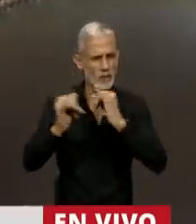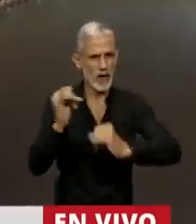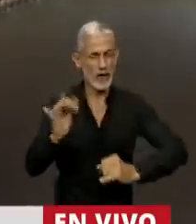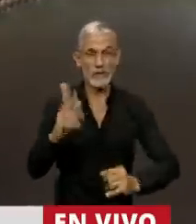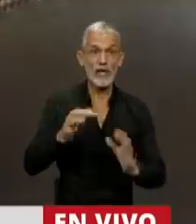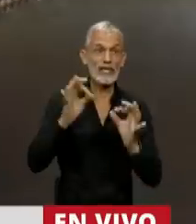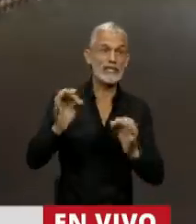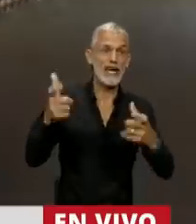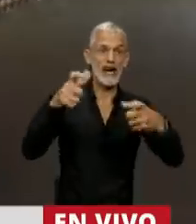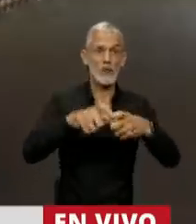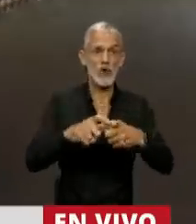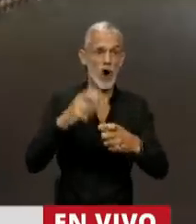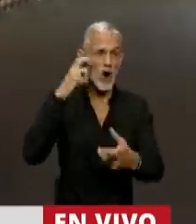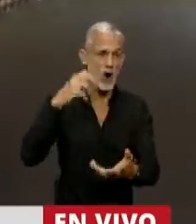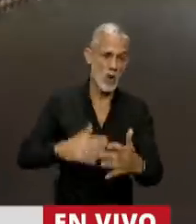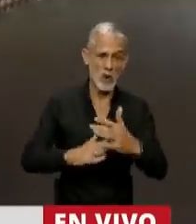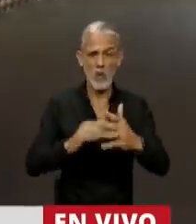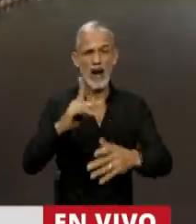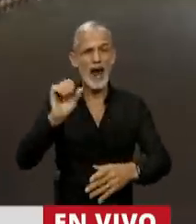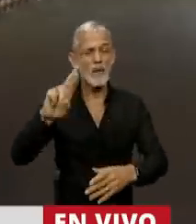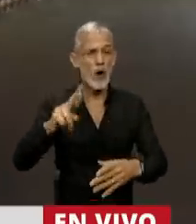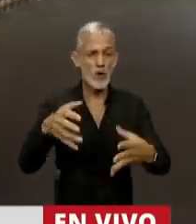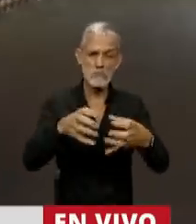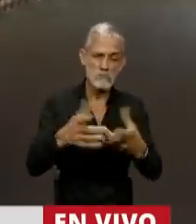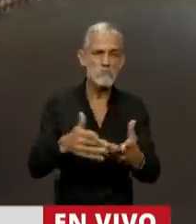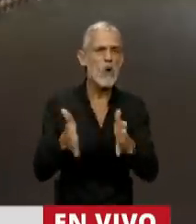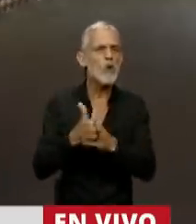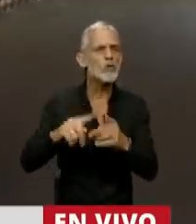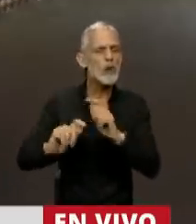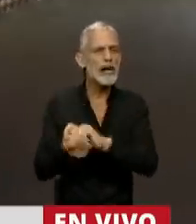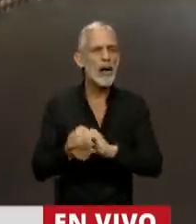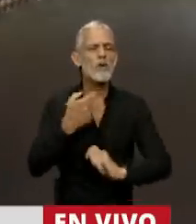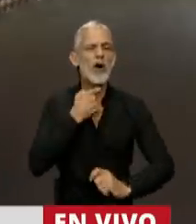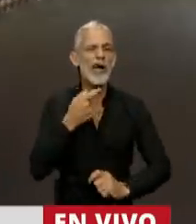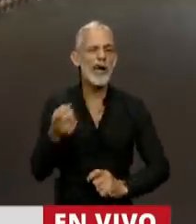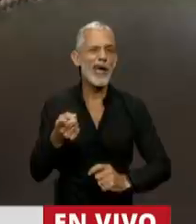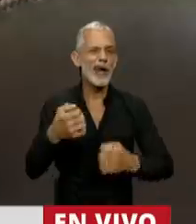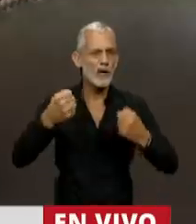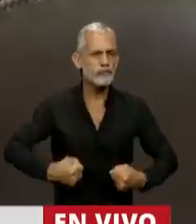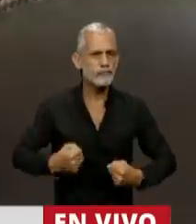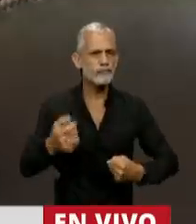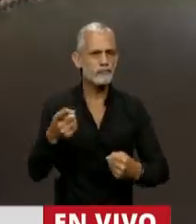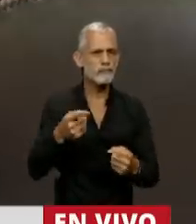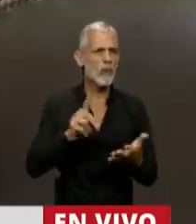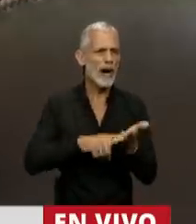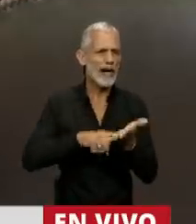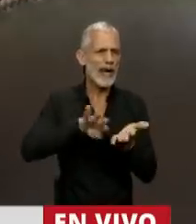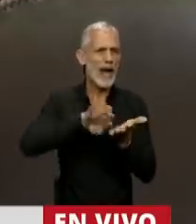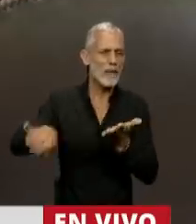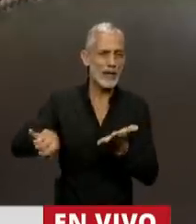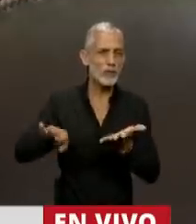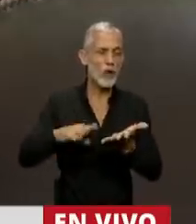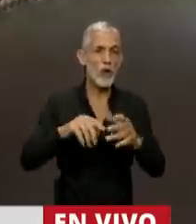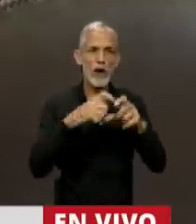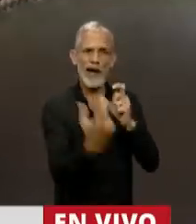llega a una reunión parlamentaria y se encuentra con que Juntos por el Cambio quiere tratar en un apartamiento de reglamento